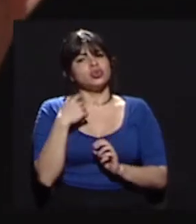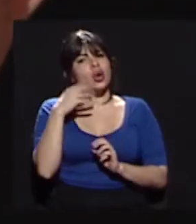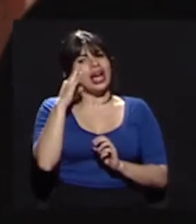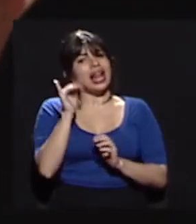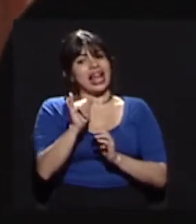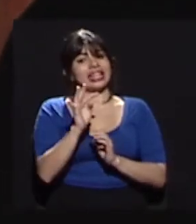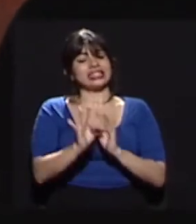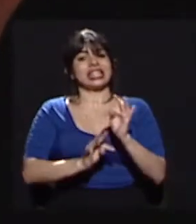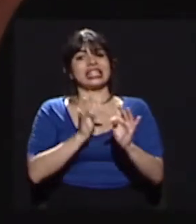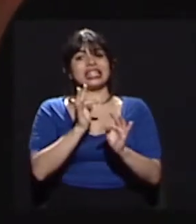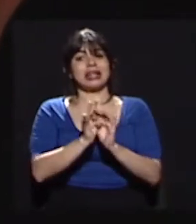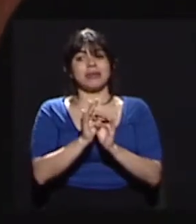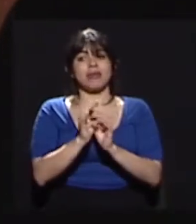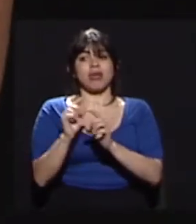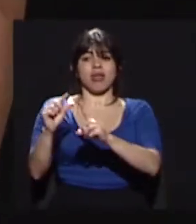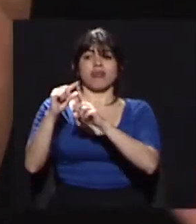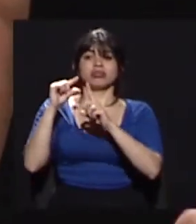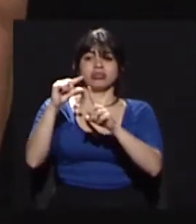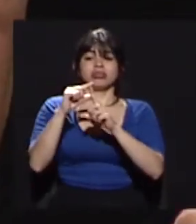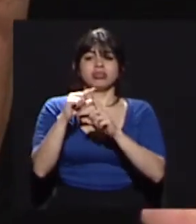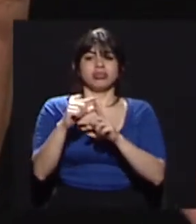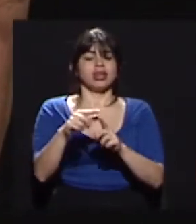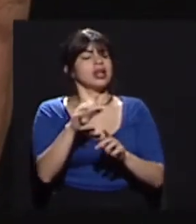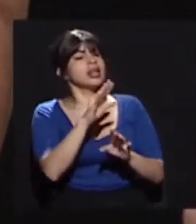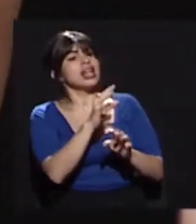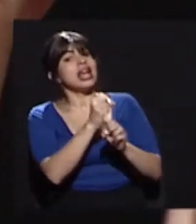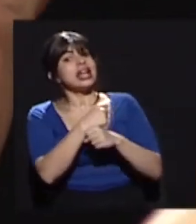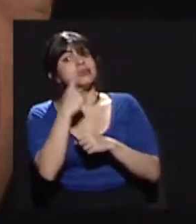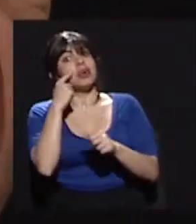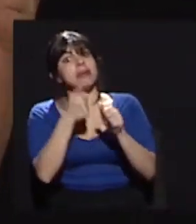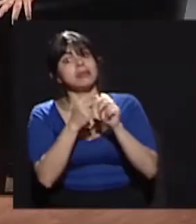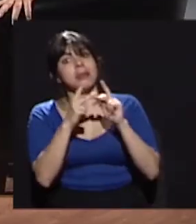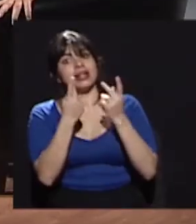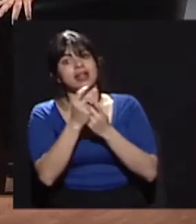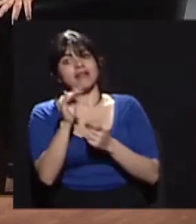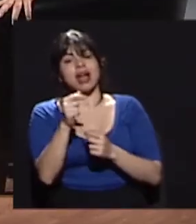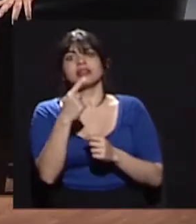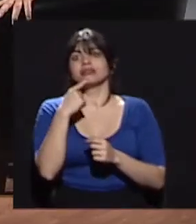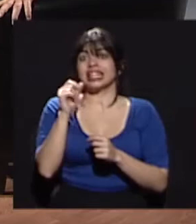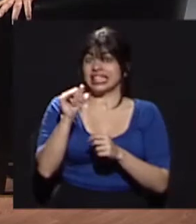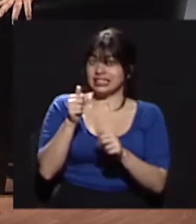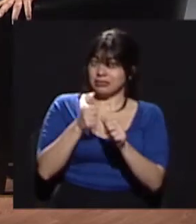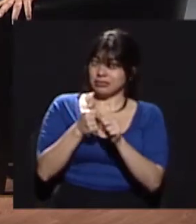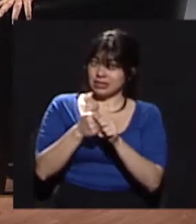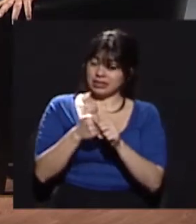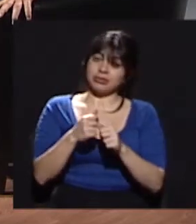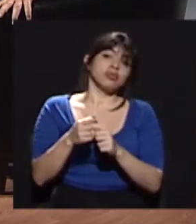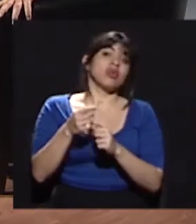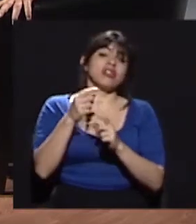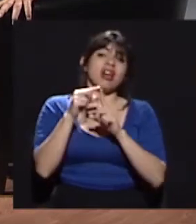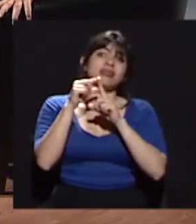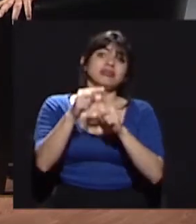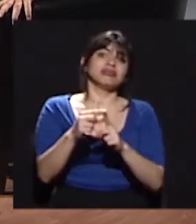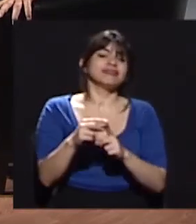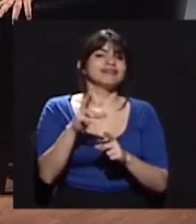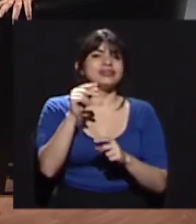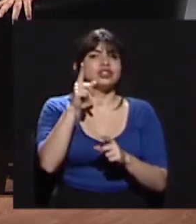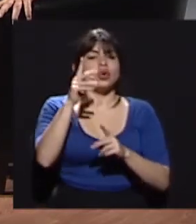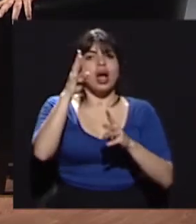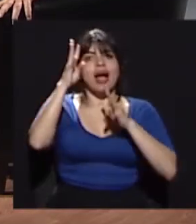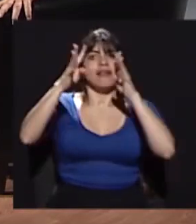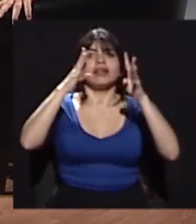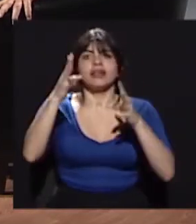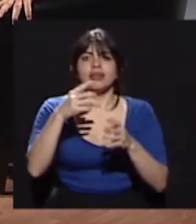de afirmaciones y hecho por el jefe es ese tipo de afirmaciones no solamente son aventuradas